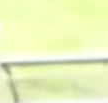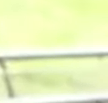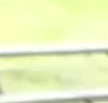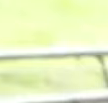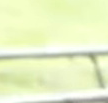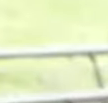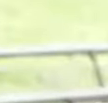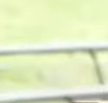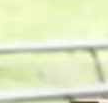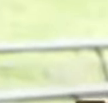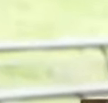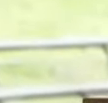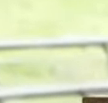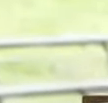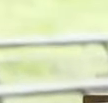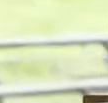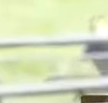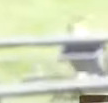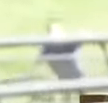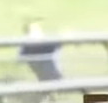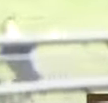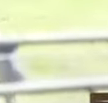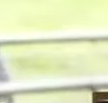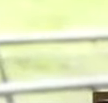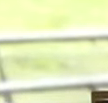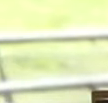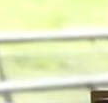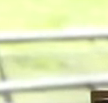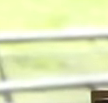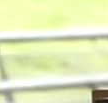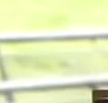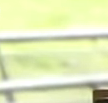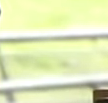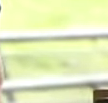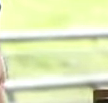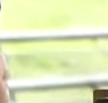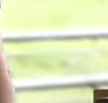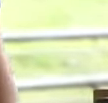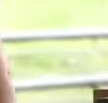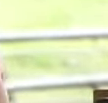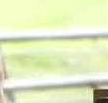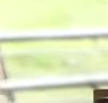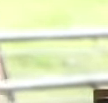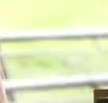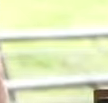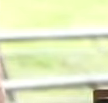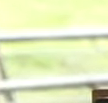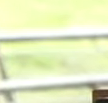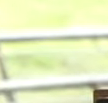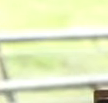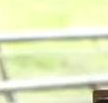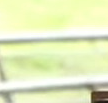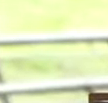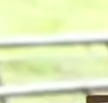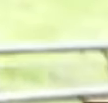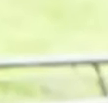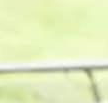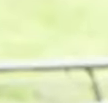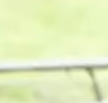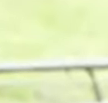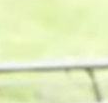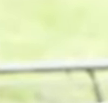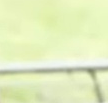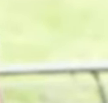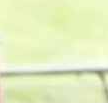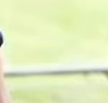Buenas tardes para todos y todas. Bienvenidos a este espacio de la Comuna 3 Manrique a la U de la Armonía.